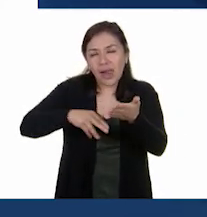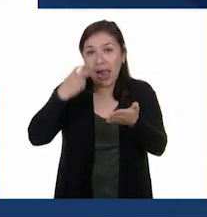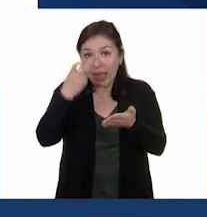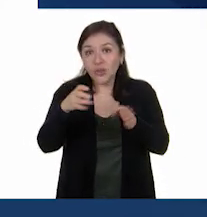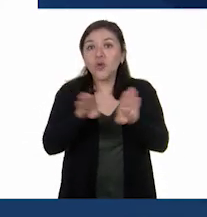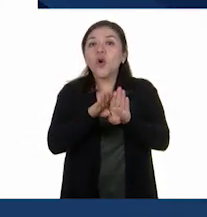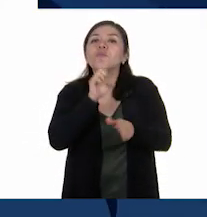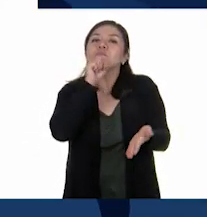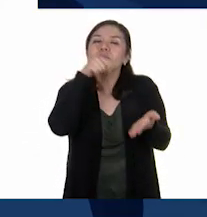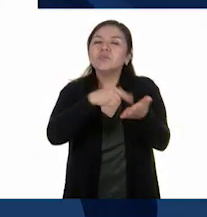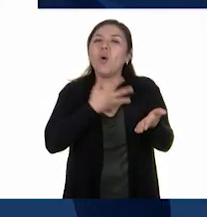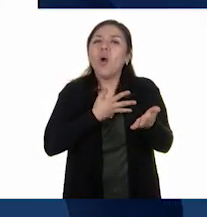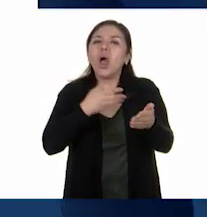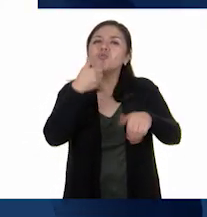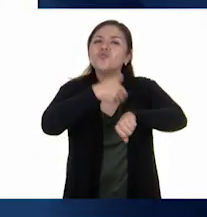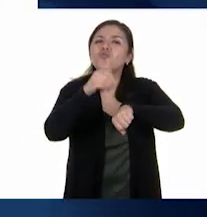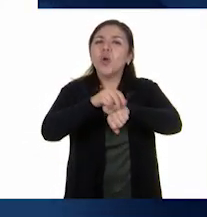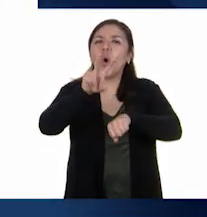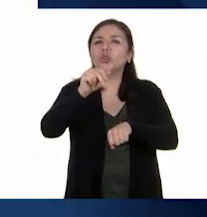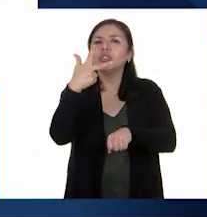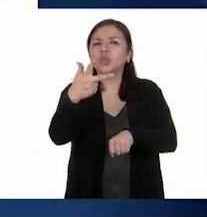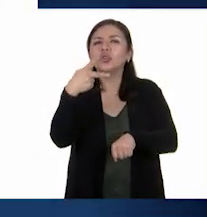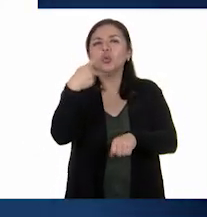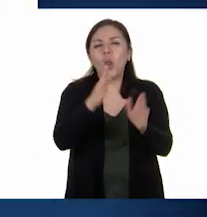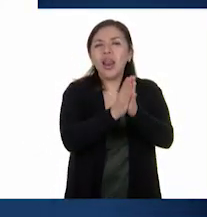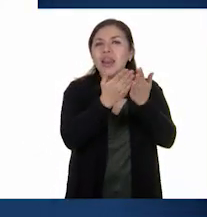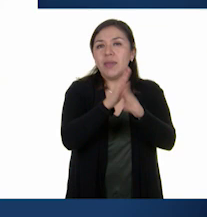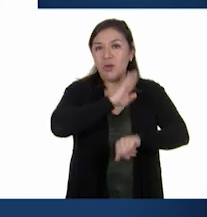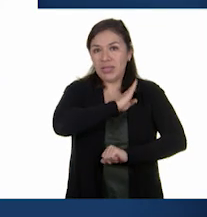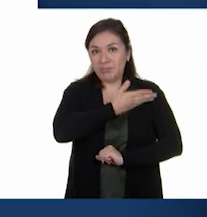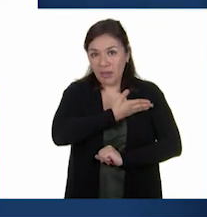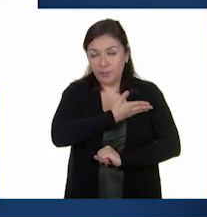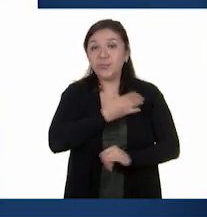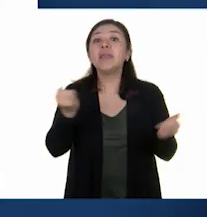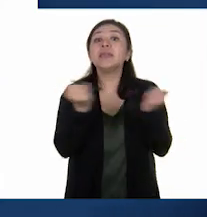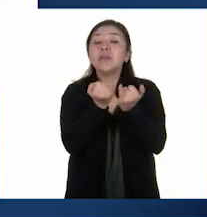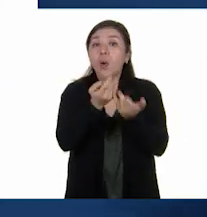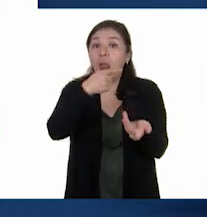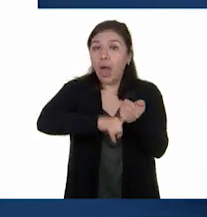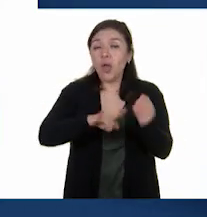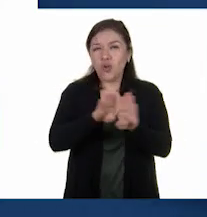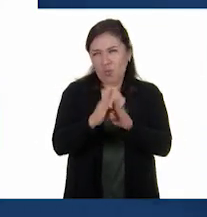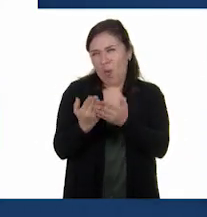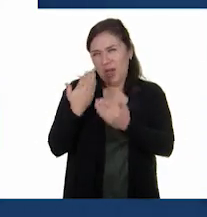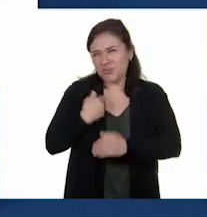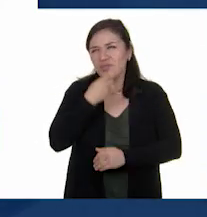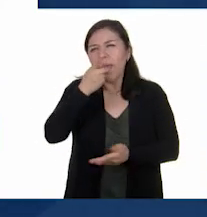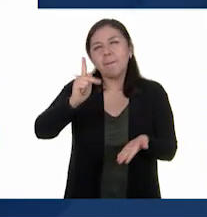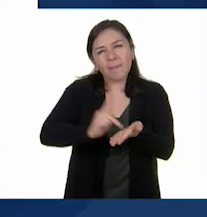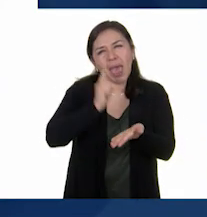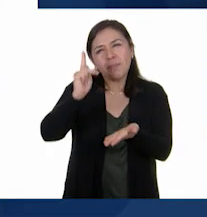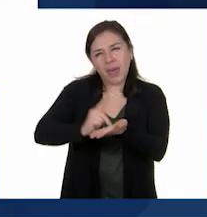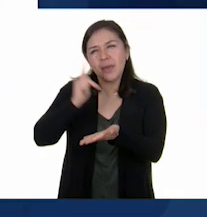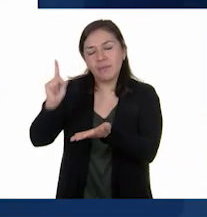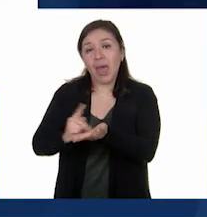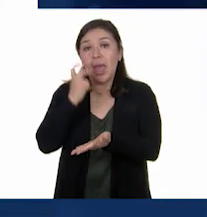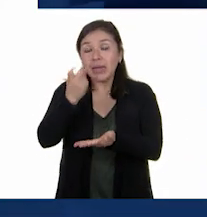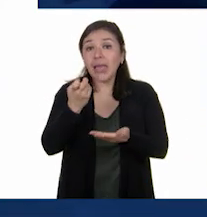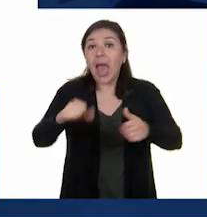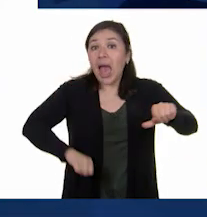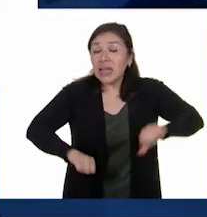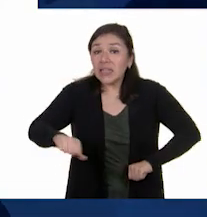que viene en la página 88 de nuestro libro de texto de español. Además, como hemos dicho varias veces ya, las